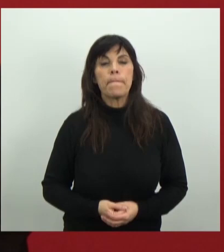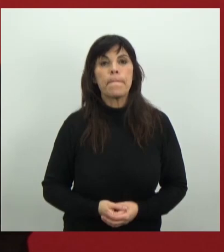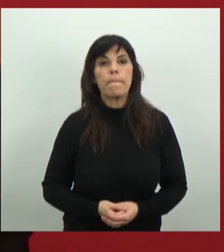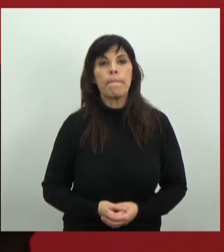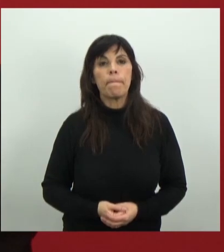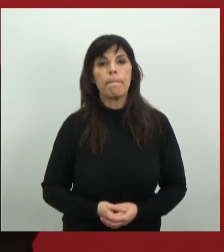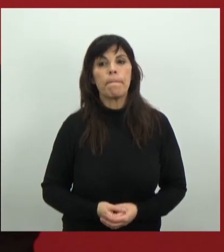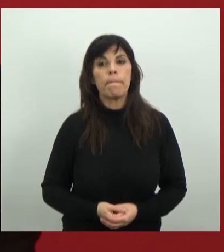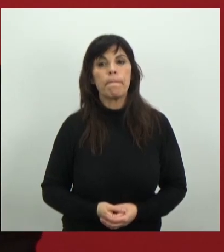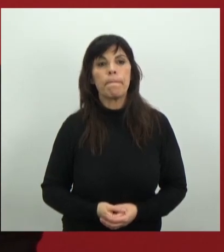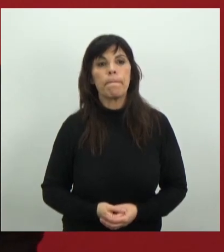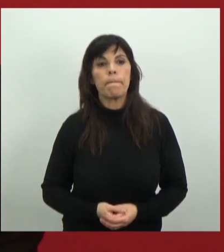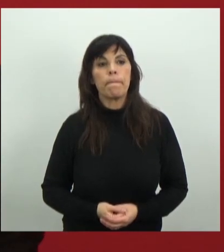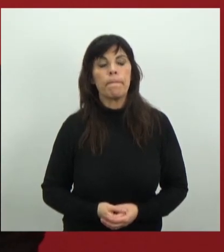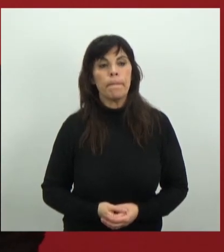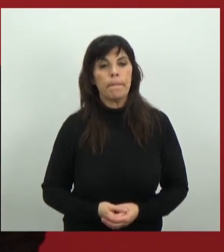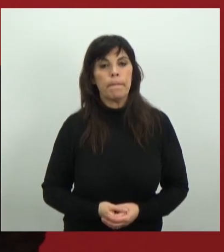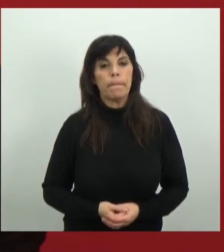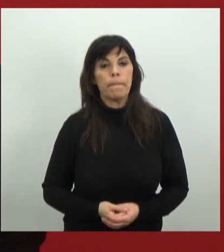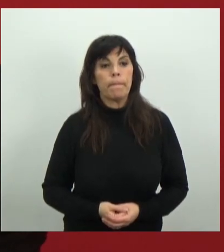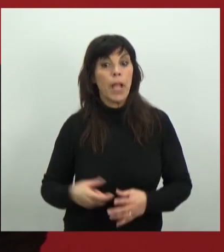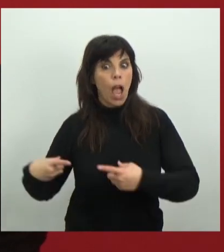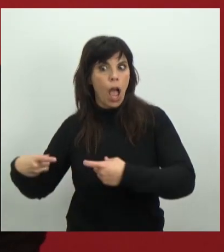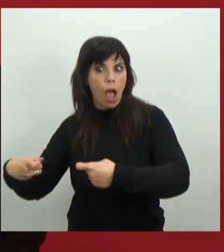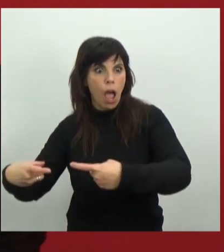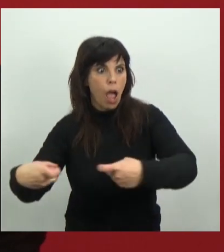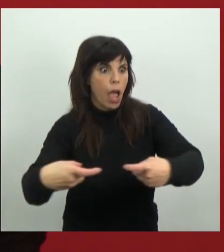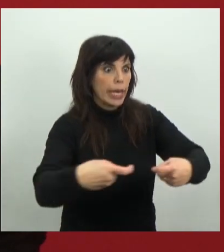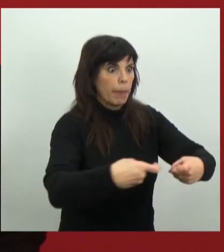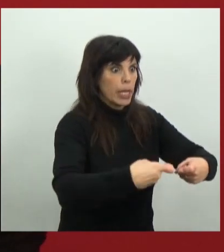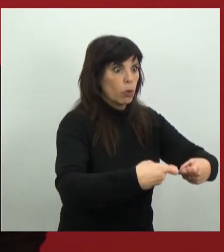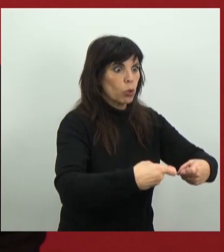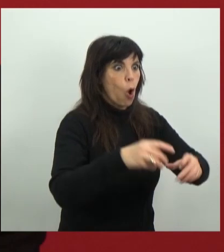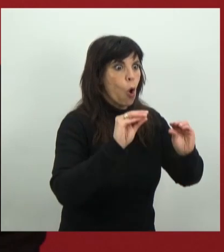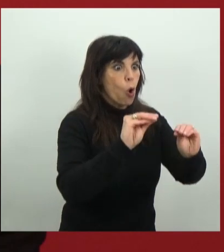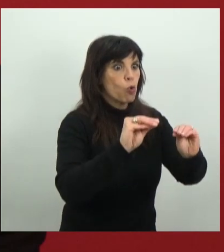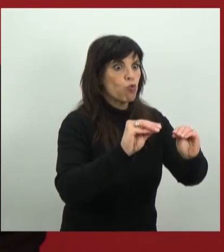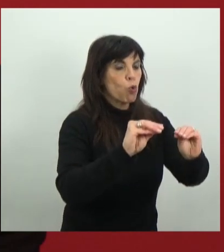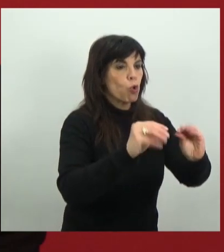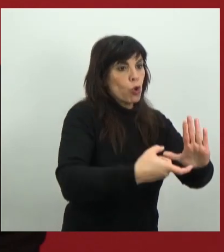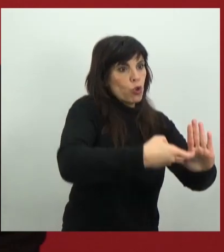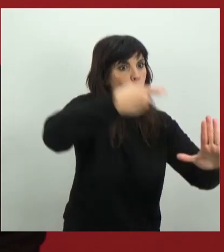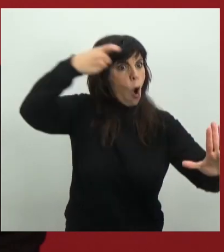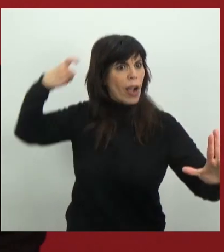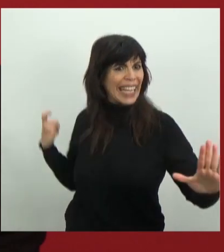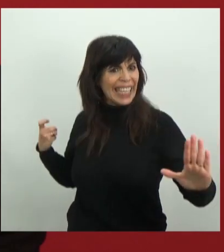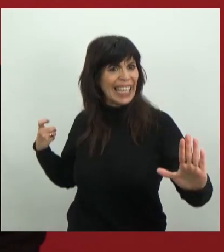no echaré delante de ti a tus enemigos fuera en un año. No en un